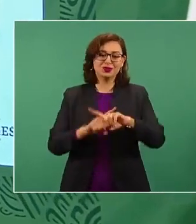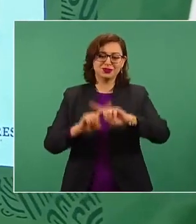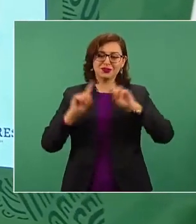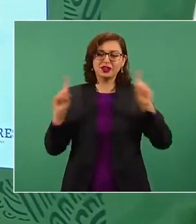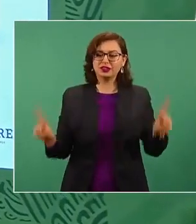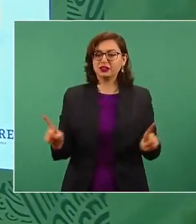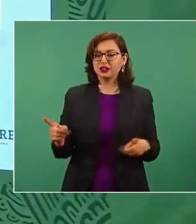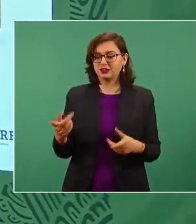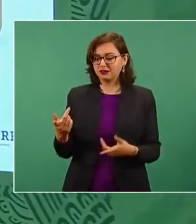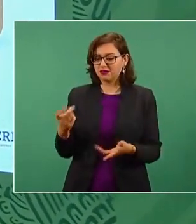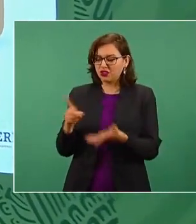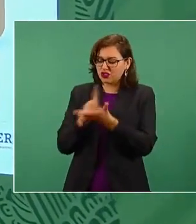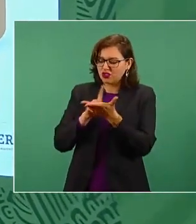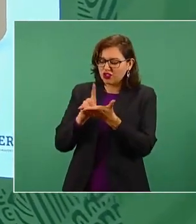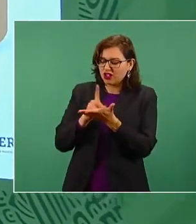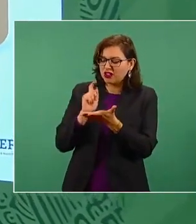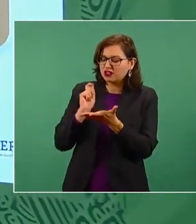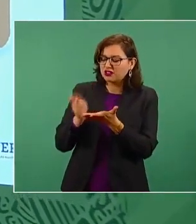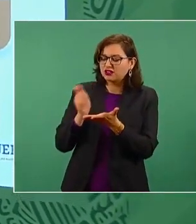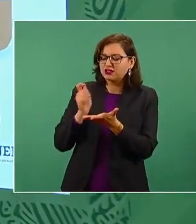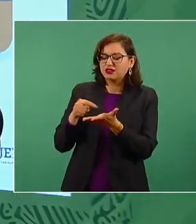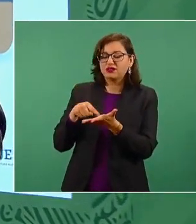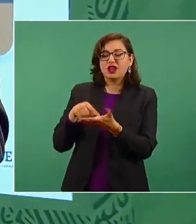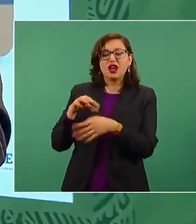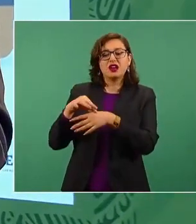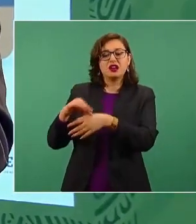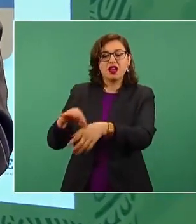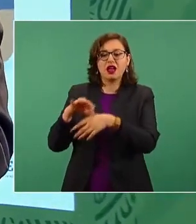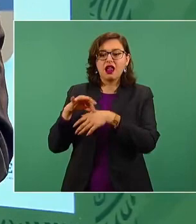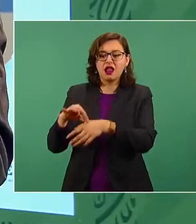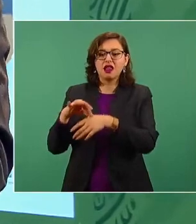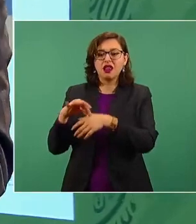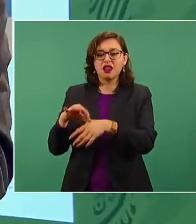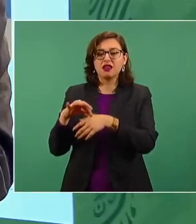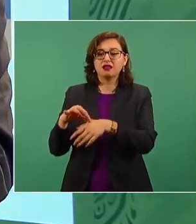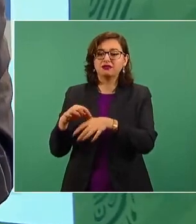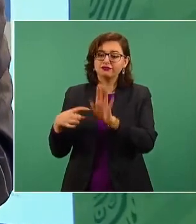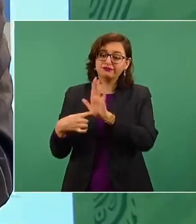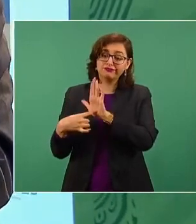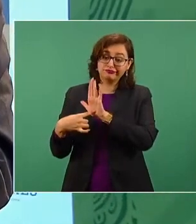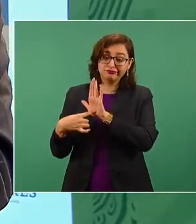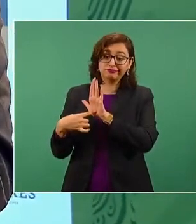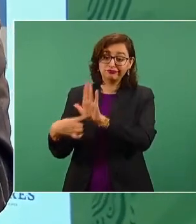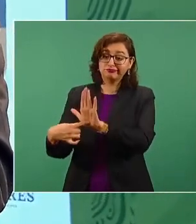moneda la amarga realidad que significa